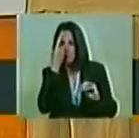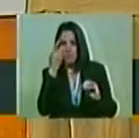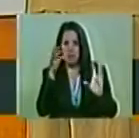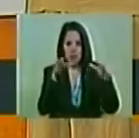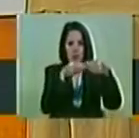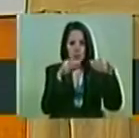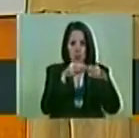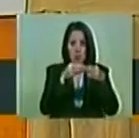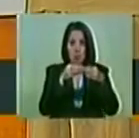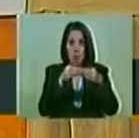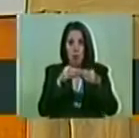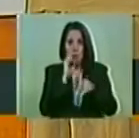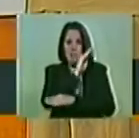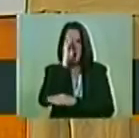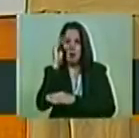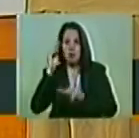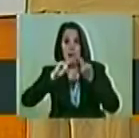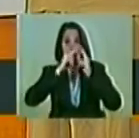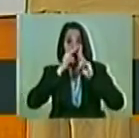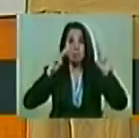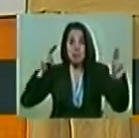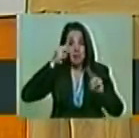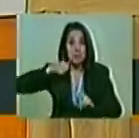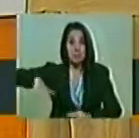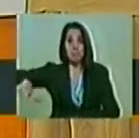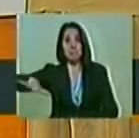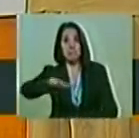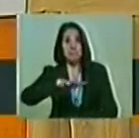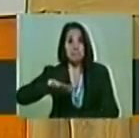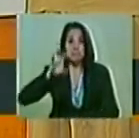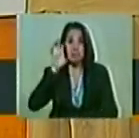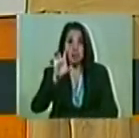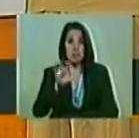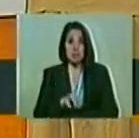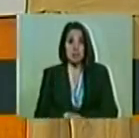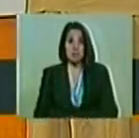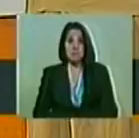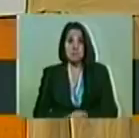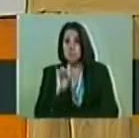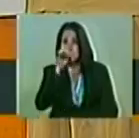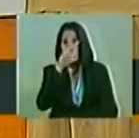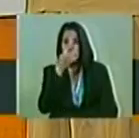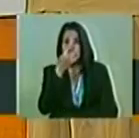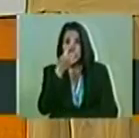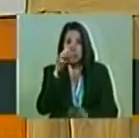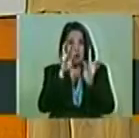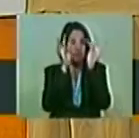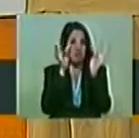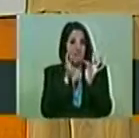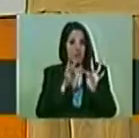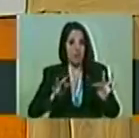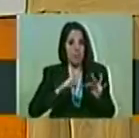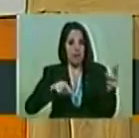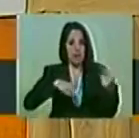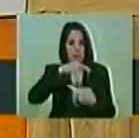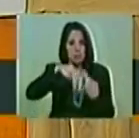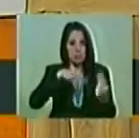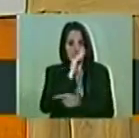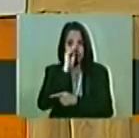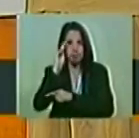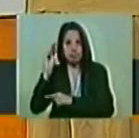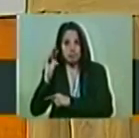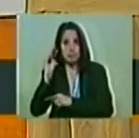paz del país. Primer anillo de protección de la revolución. Primer anillo